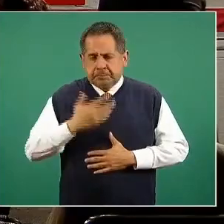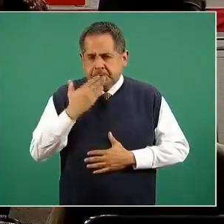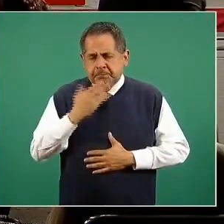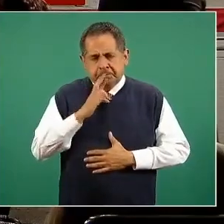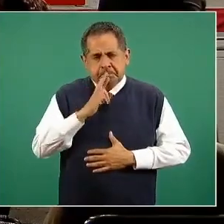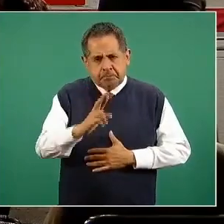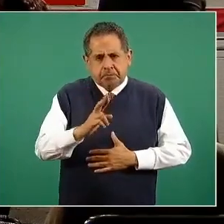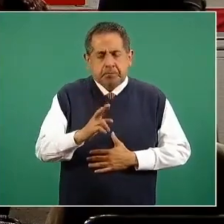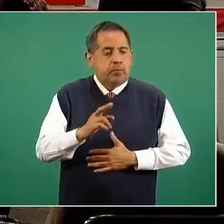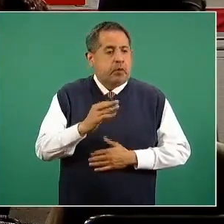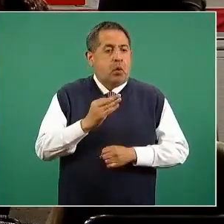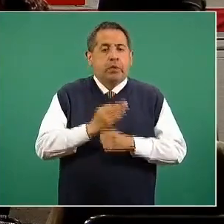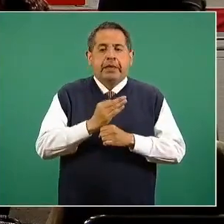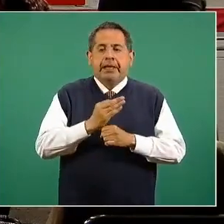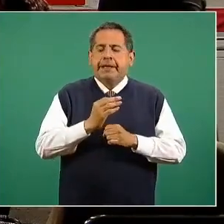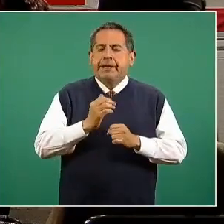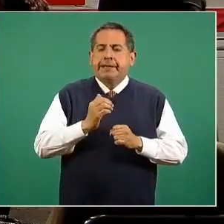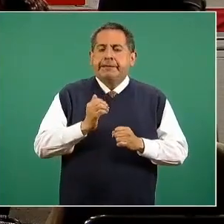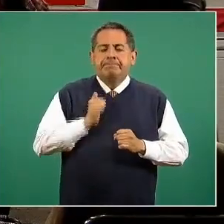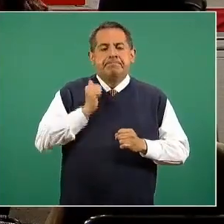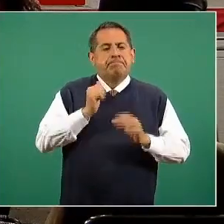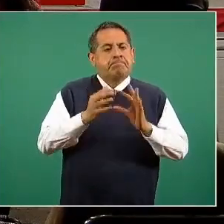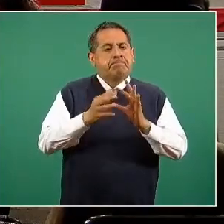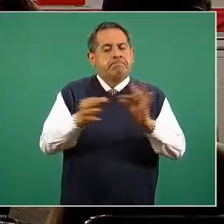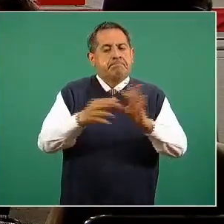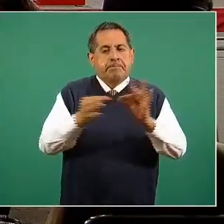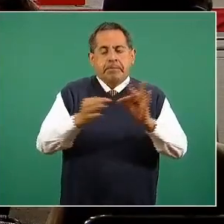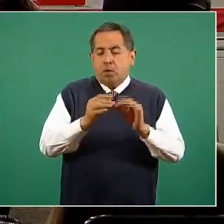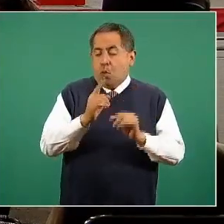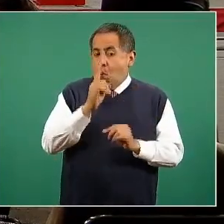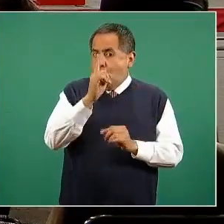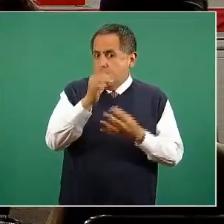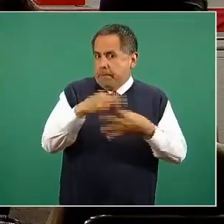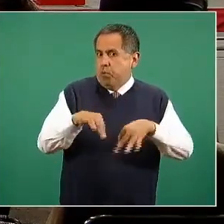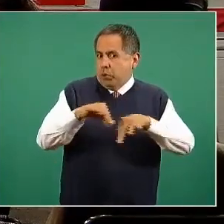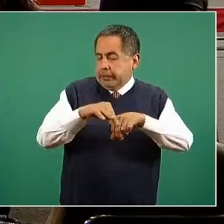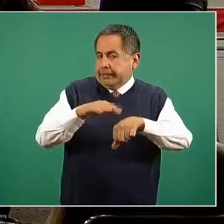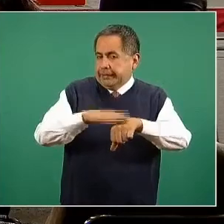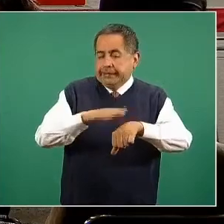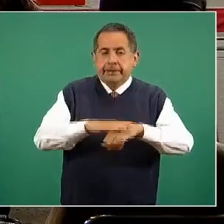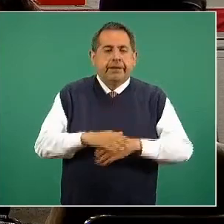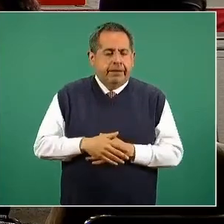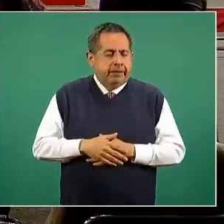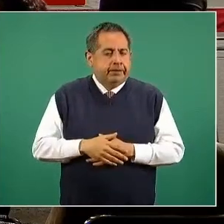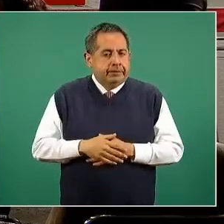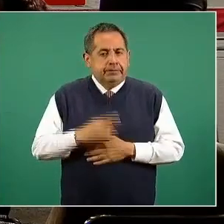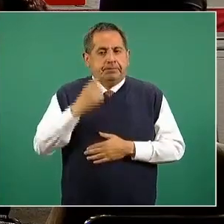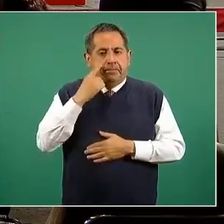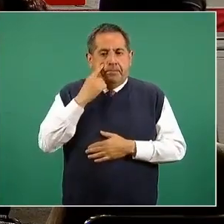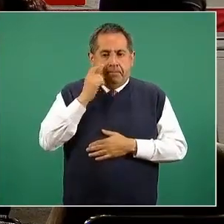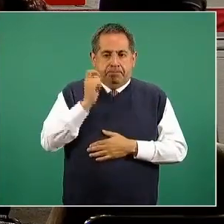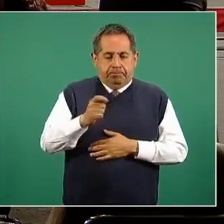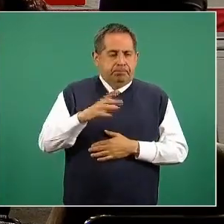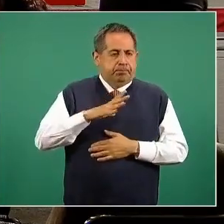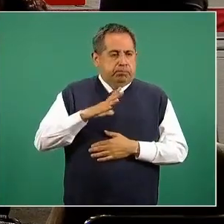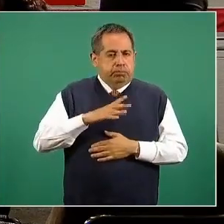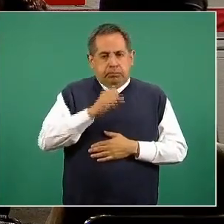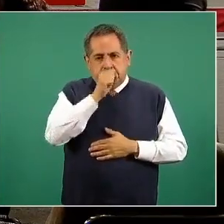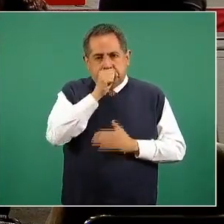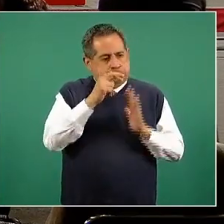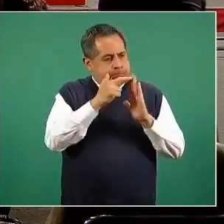y aprovechamos para mencionar un aspecto muy relevante. Existe dentro de esto el lineamiento